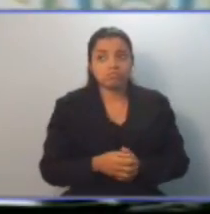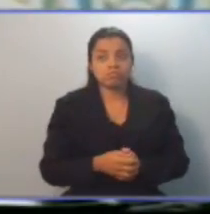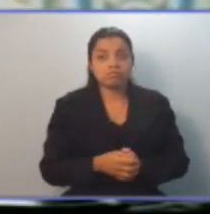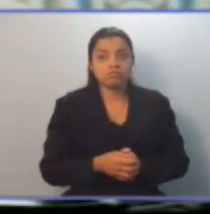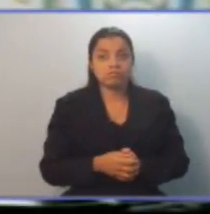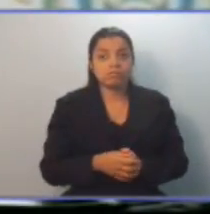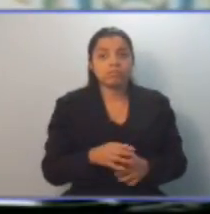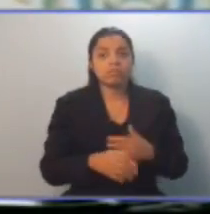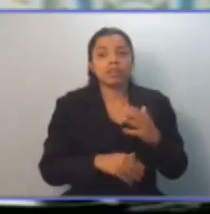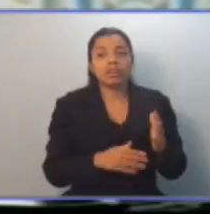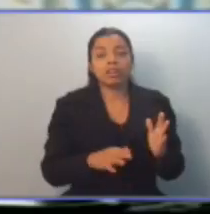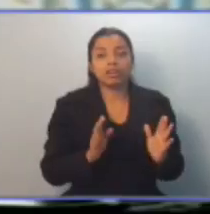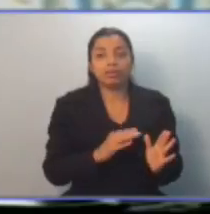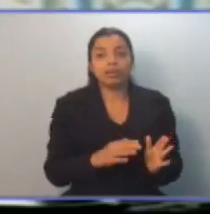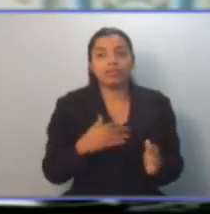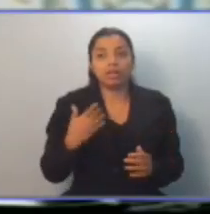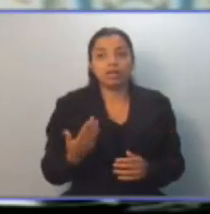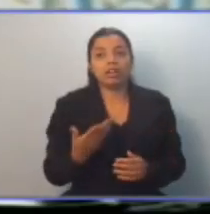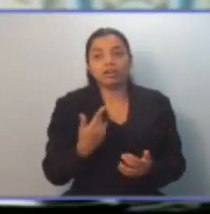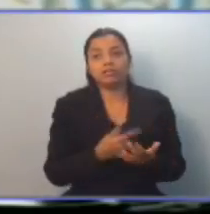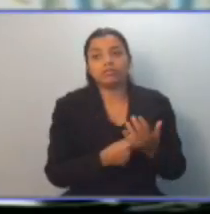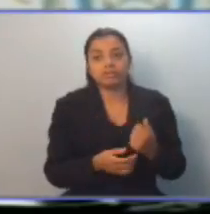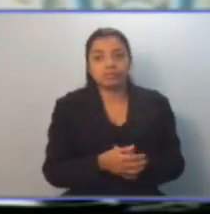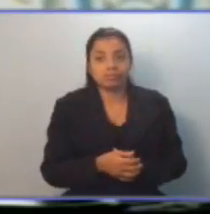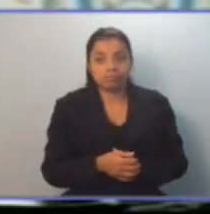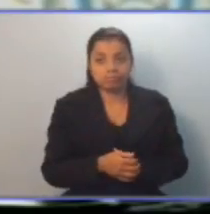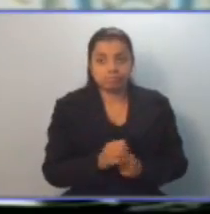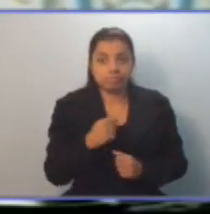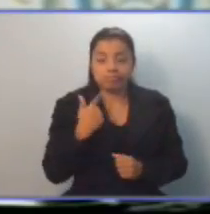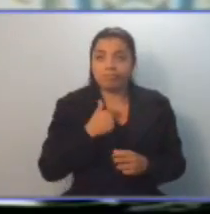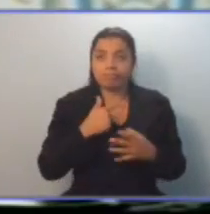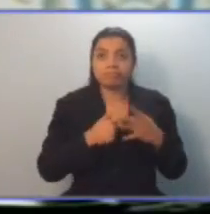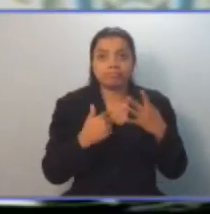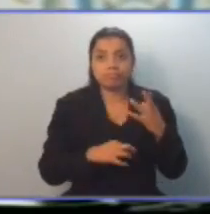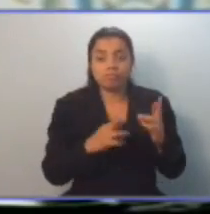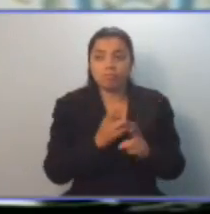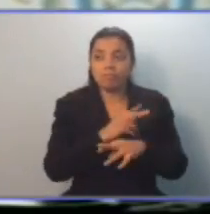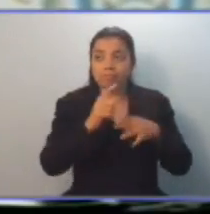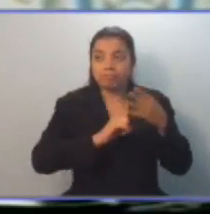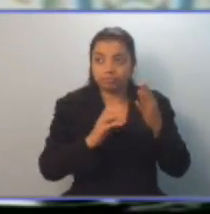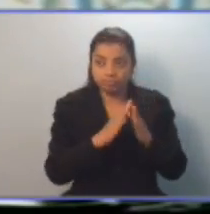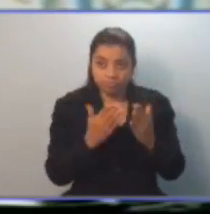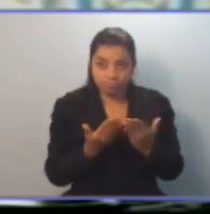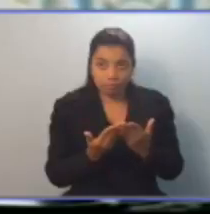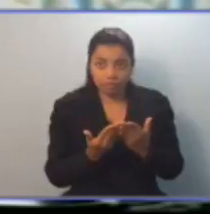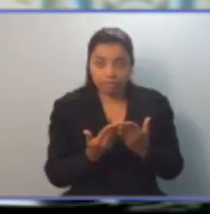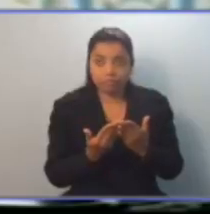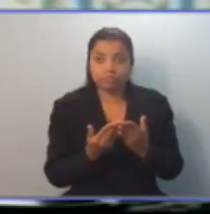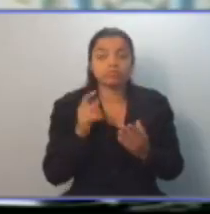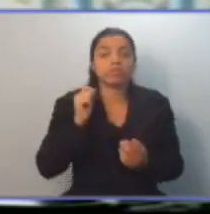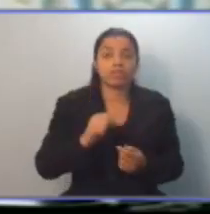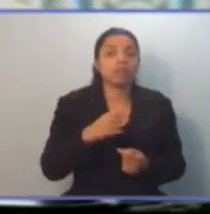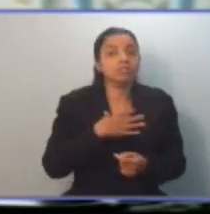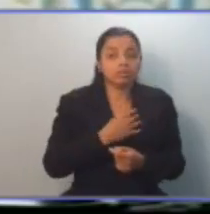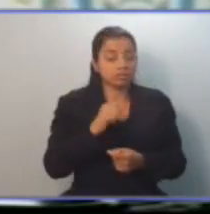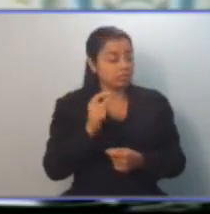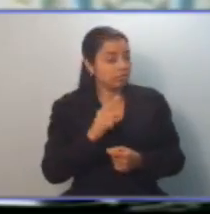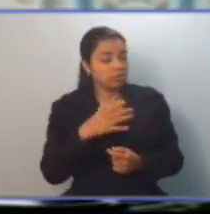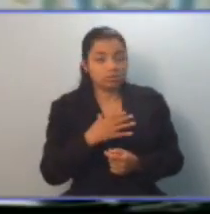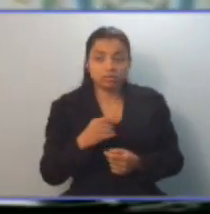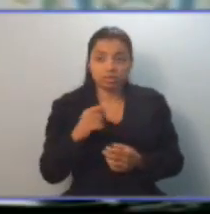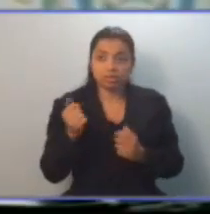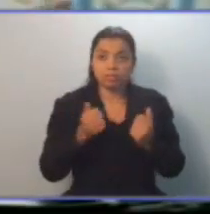mí me parece que es un tema bien claro de esto que hemos estado hablando, de la interpretación constitucional, que nos puede gustar o no nos puede gustar, ¿verdad?, dependiendo